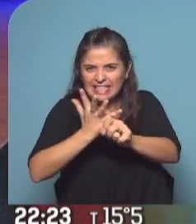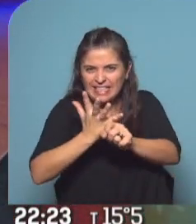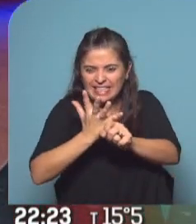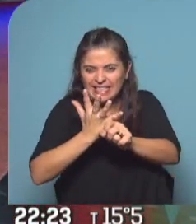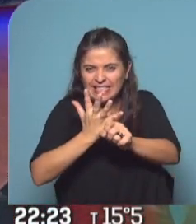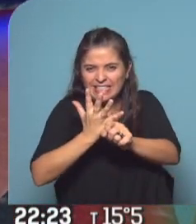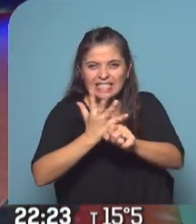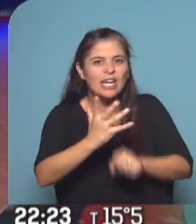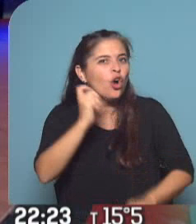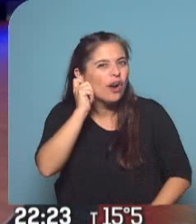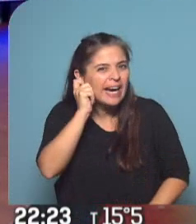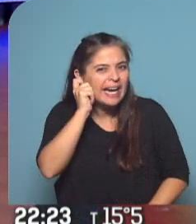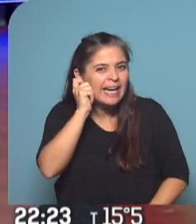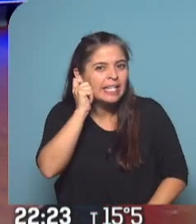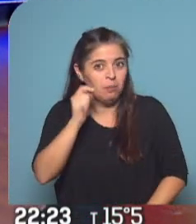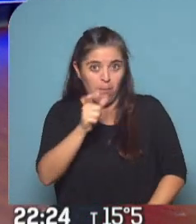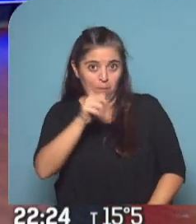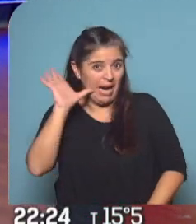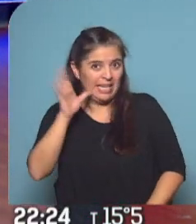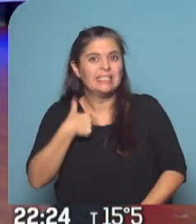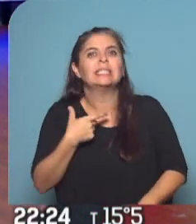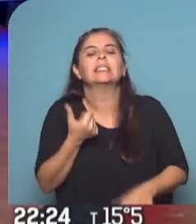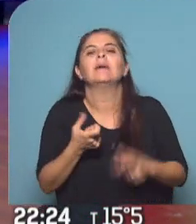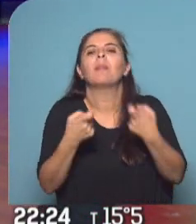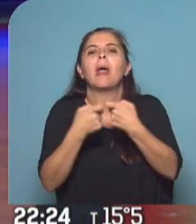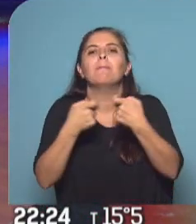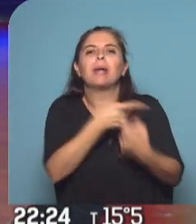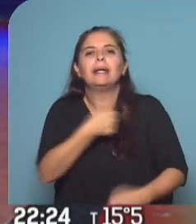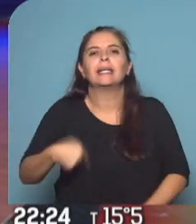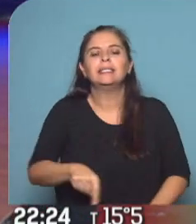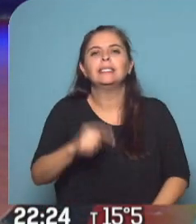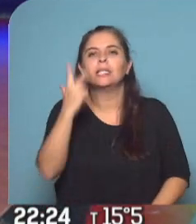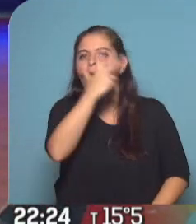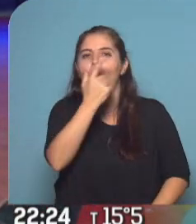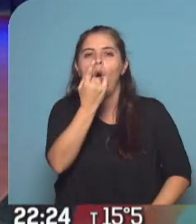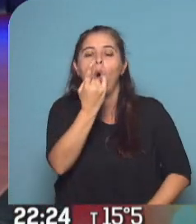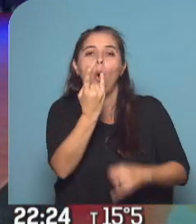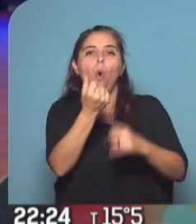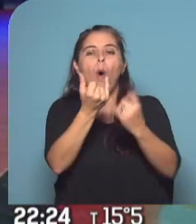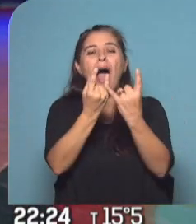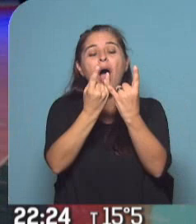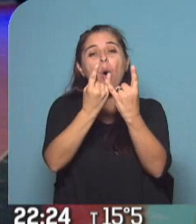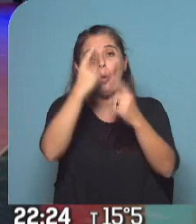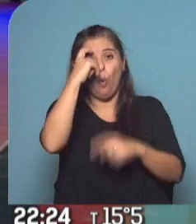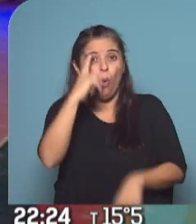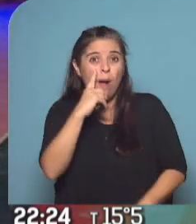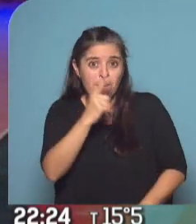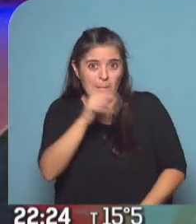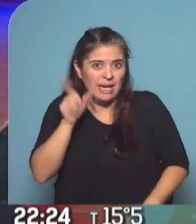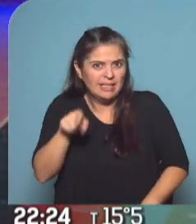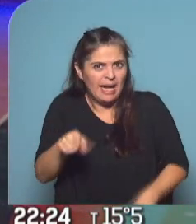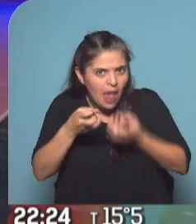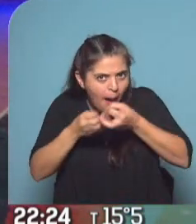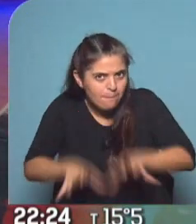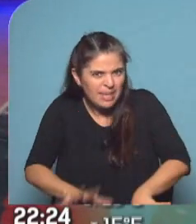aparentemente la empresa china huawei está en condiciones de desarrollarla antes que eran las norteamericanas y a su vez en eeuu